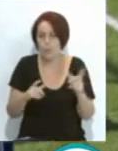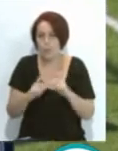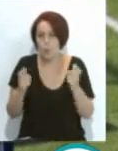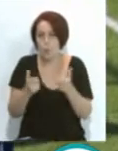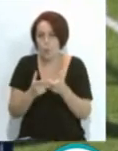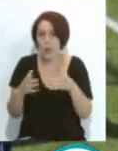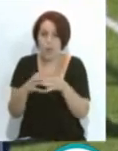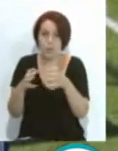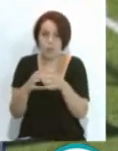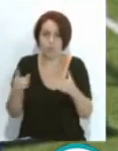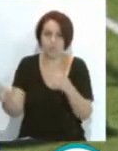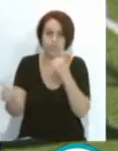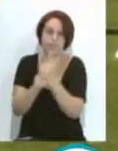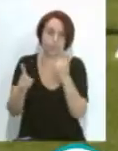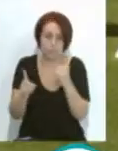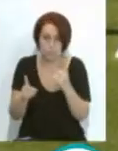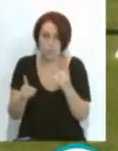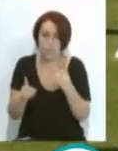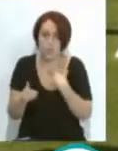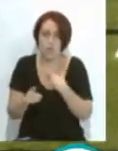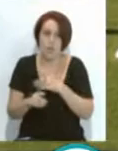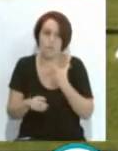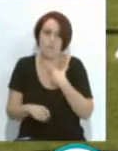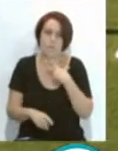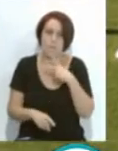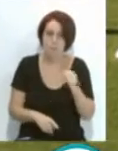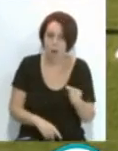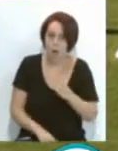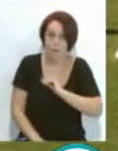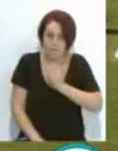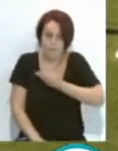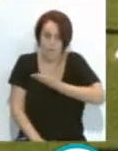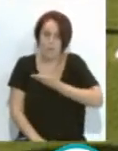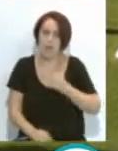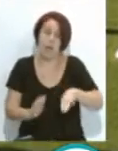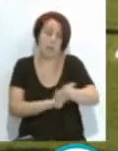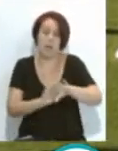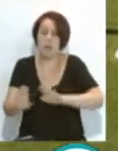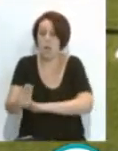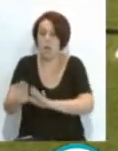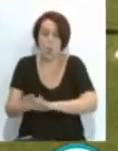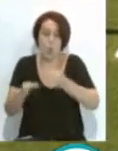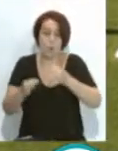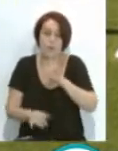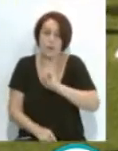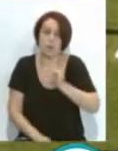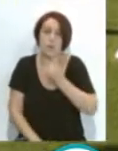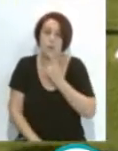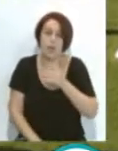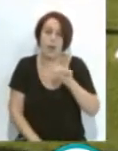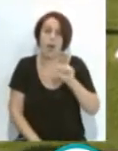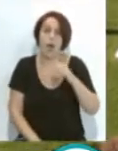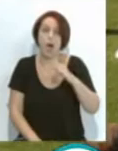al equipo granadino, se tuvo que retirar lesionado. La mala suerte de los laterales, justamente Acapo fue expulsado